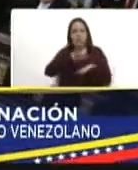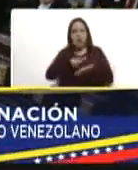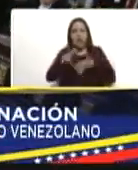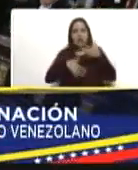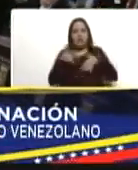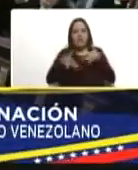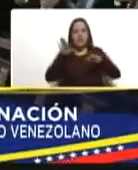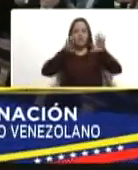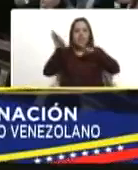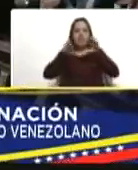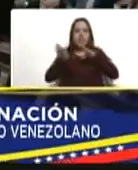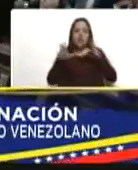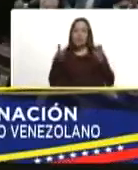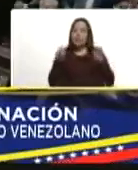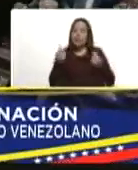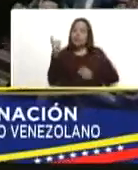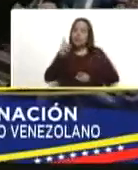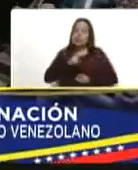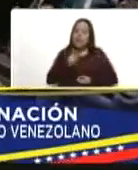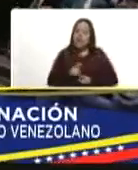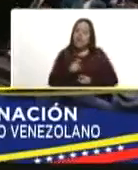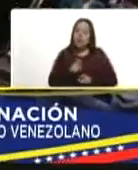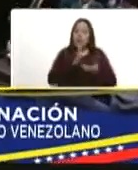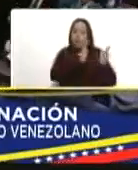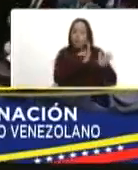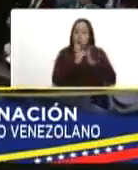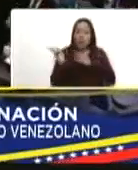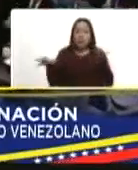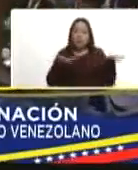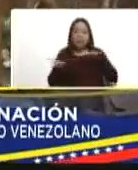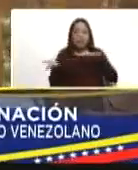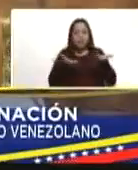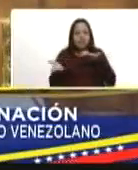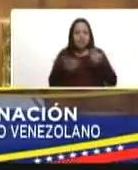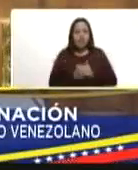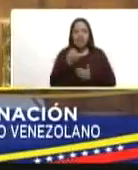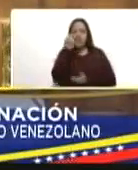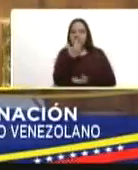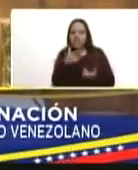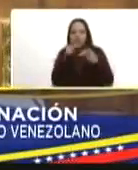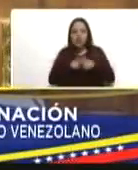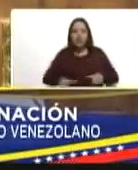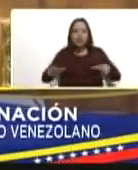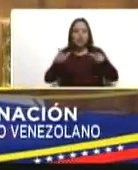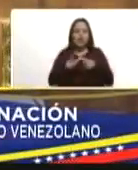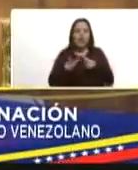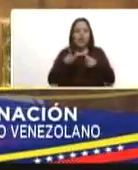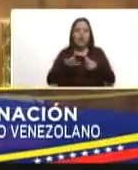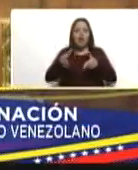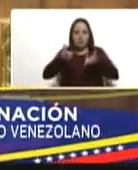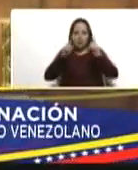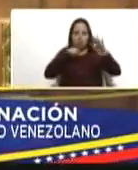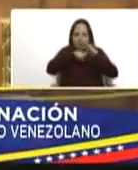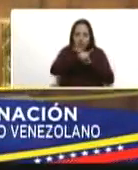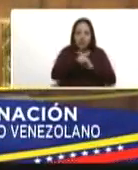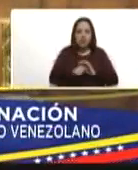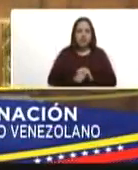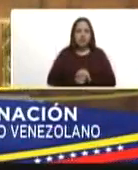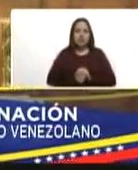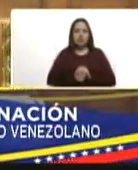turística es de alta exigencia técnica del servicio de la belleza del acceso Ah